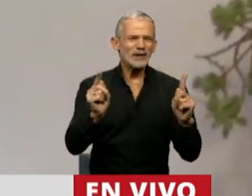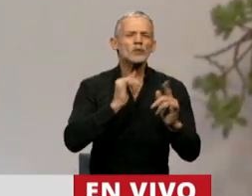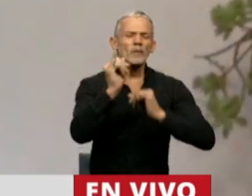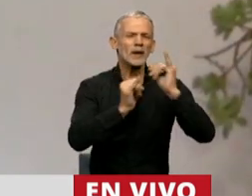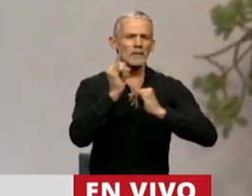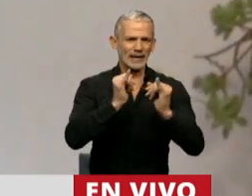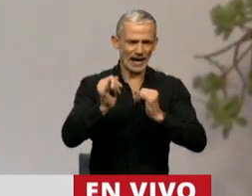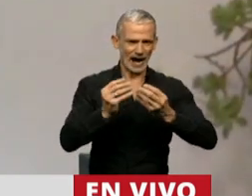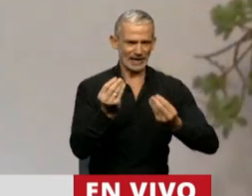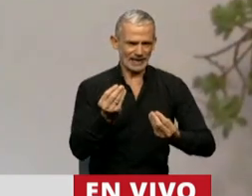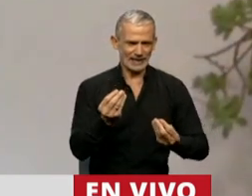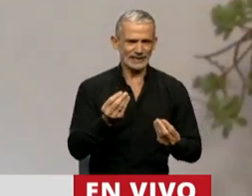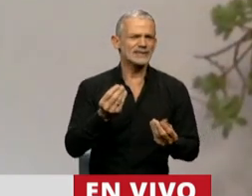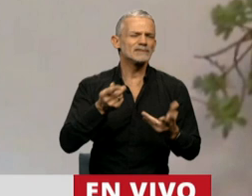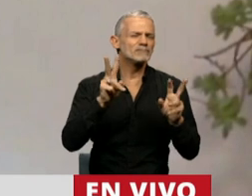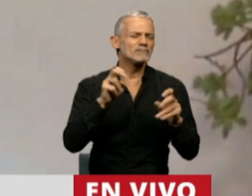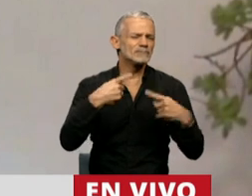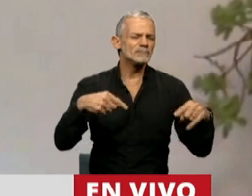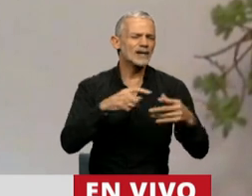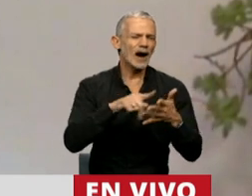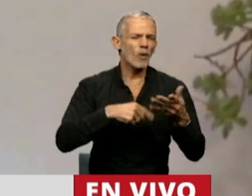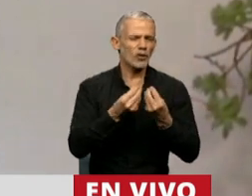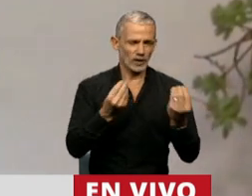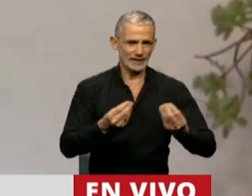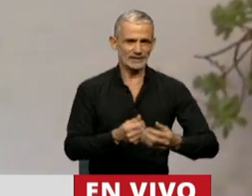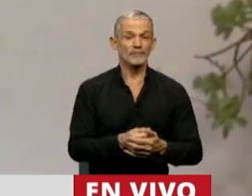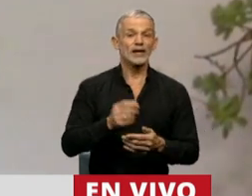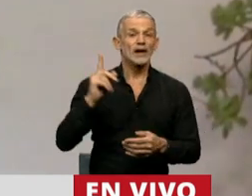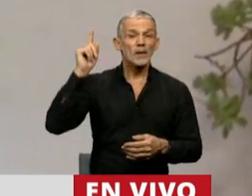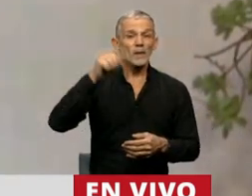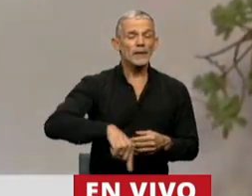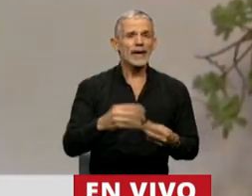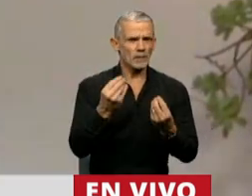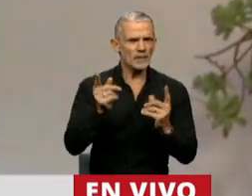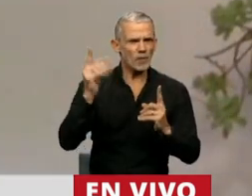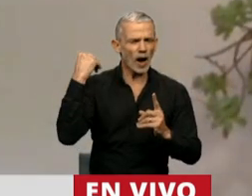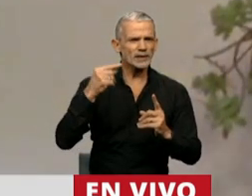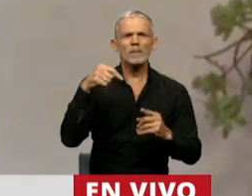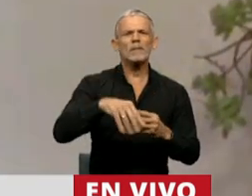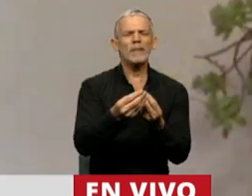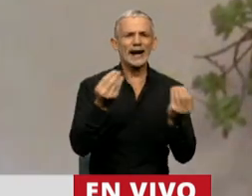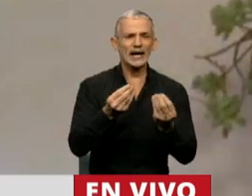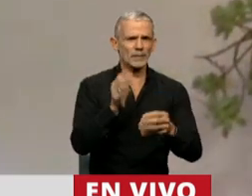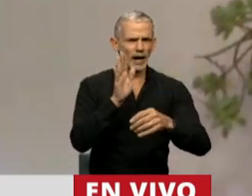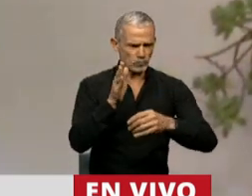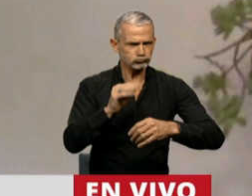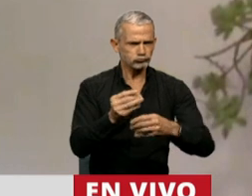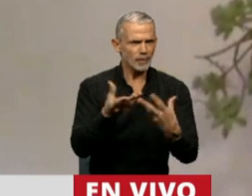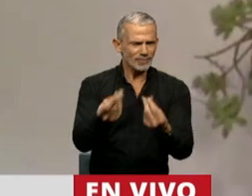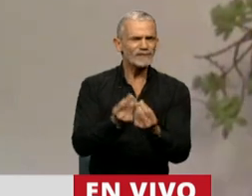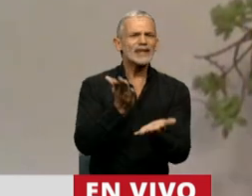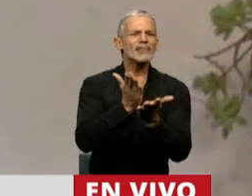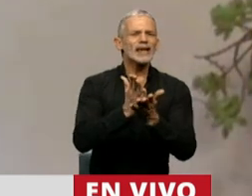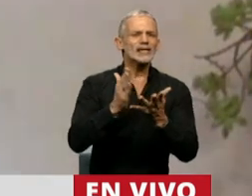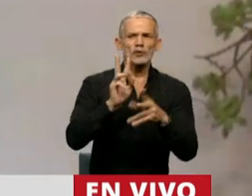explicar de qué se trata un acuerdo que viene como se dijo a defender los derechos ambientales pero en